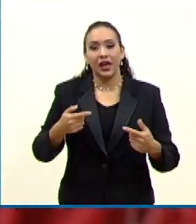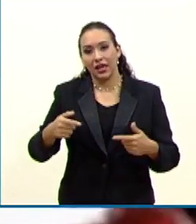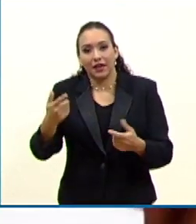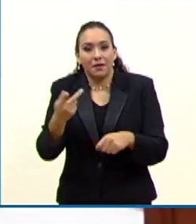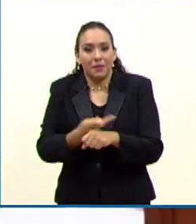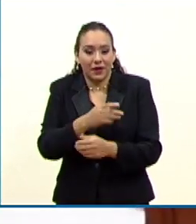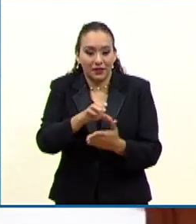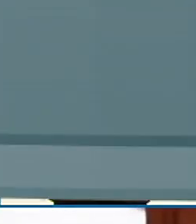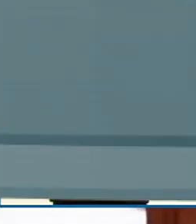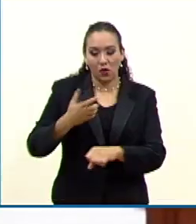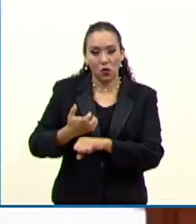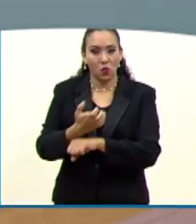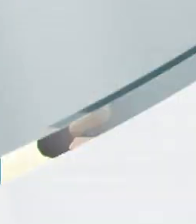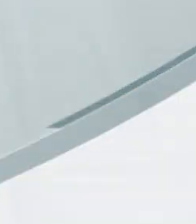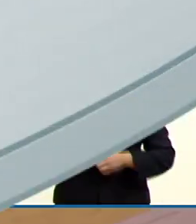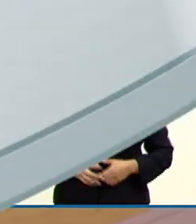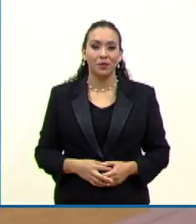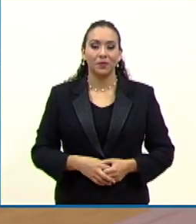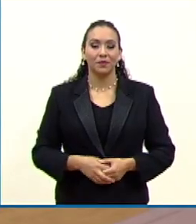constitucionales.